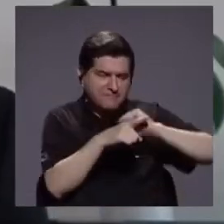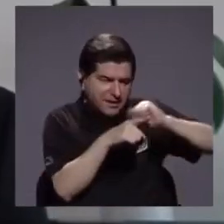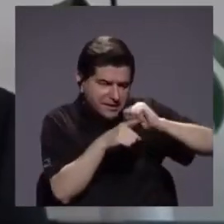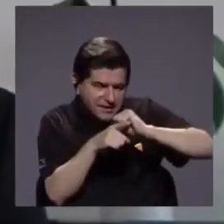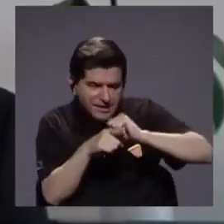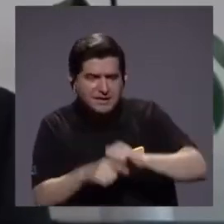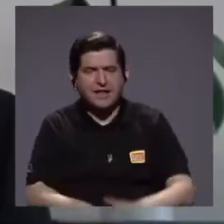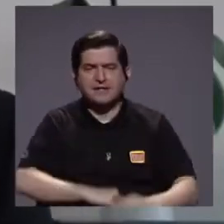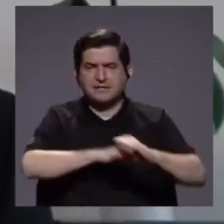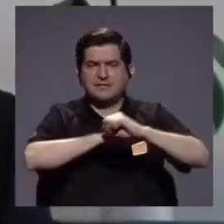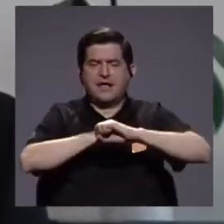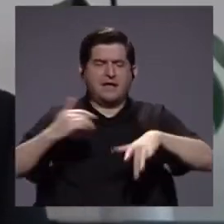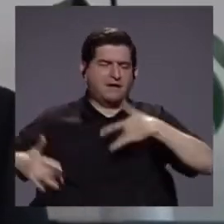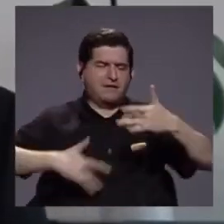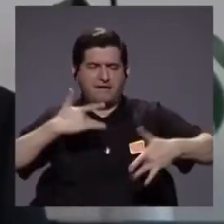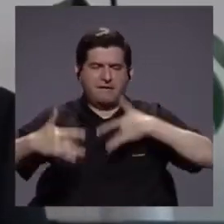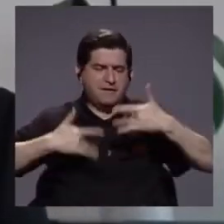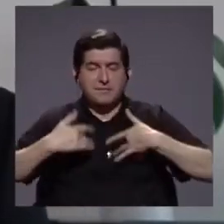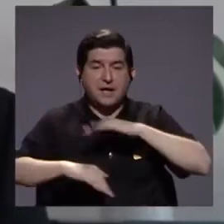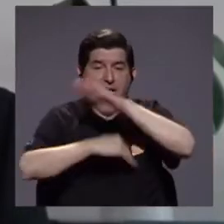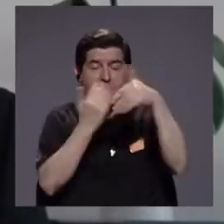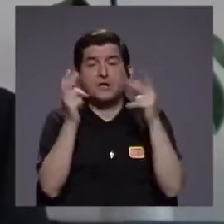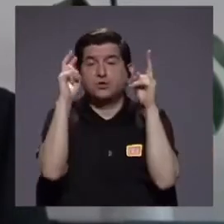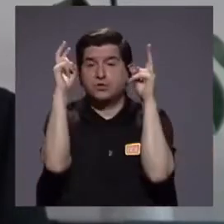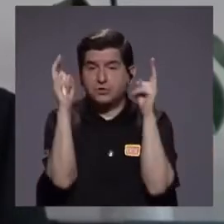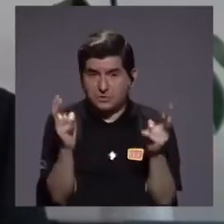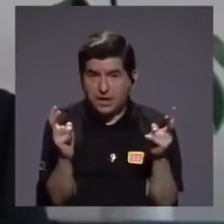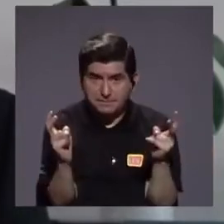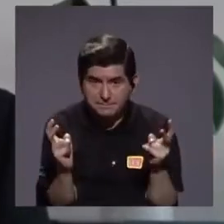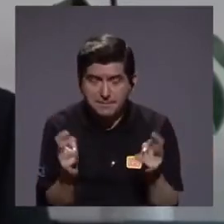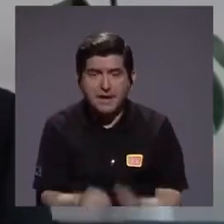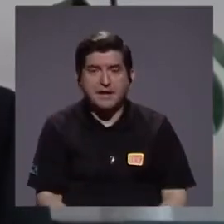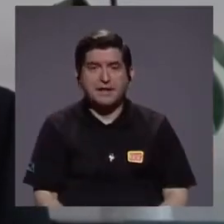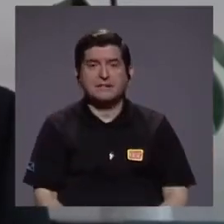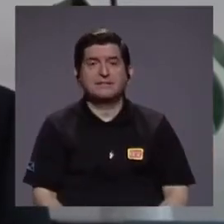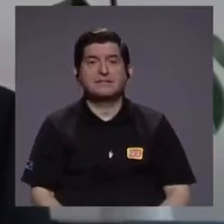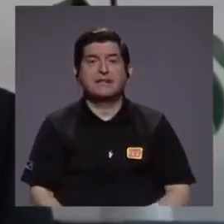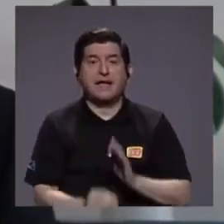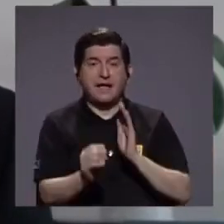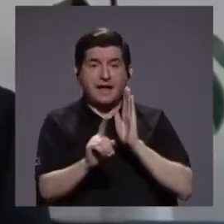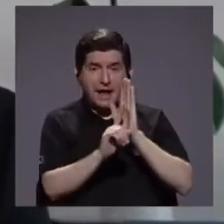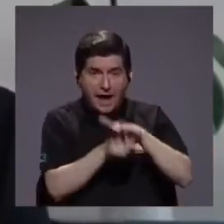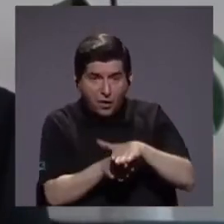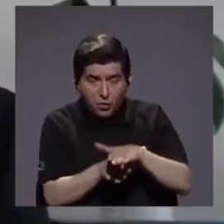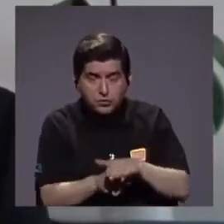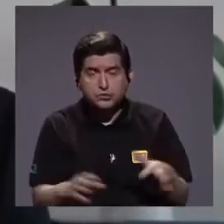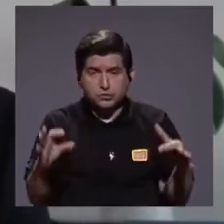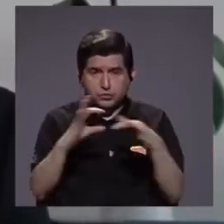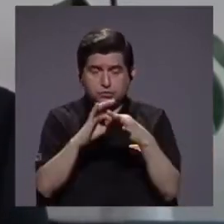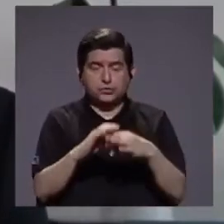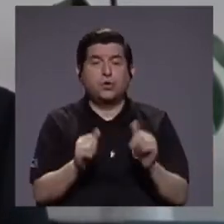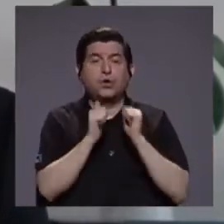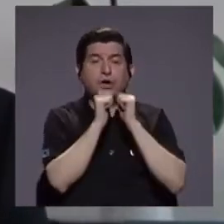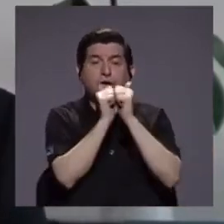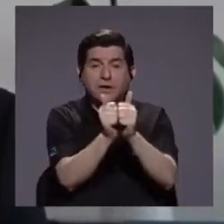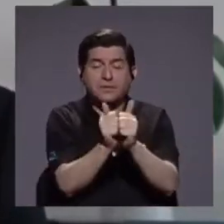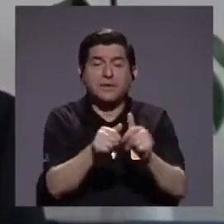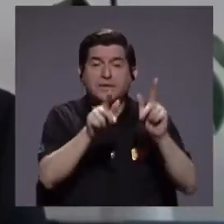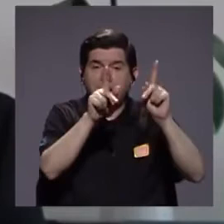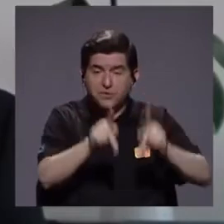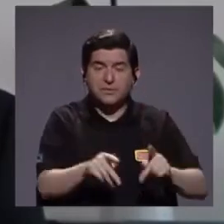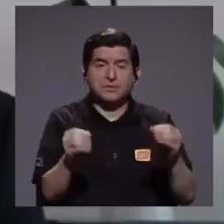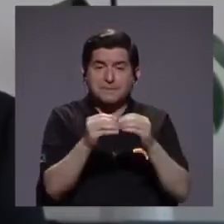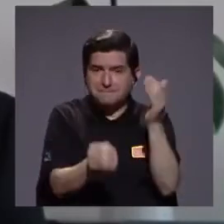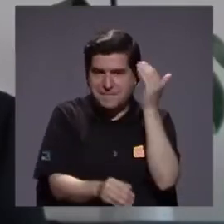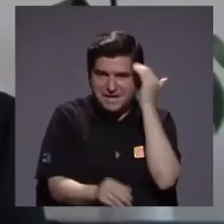con campañas de sensibilización, todo el tema del acoso y siempre acompañándonos de las personas